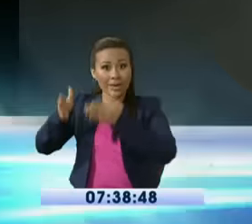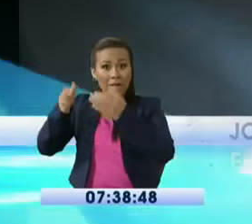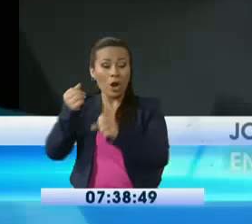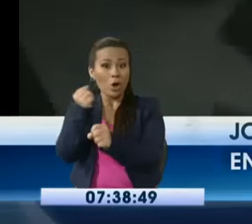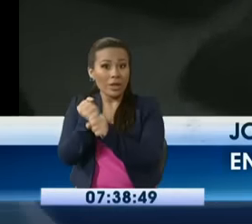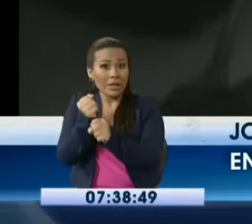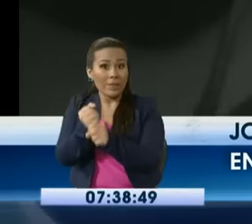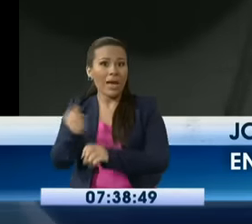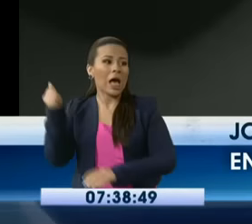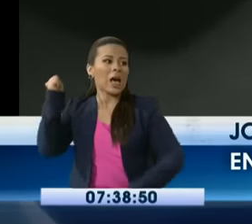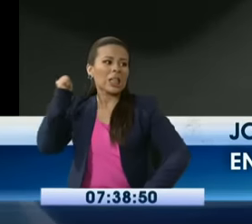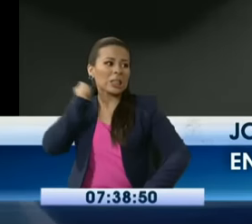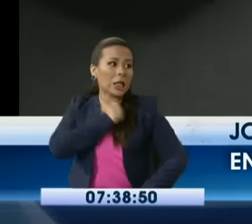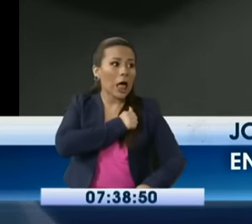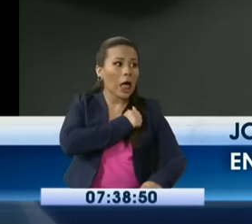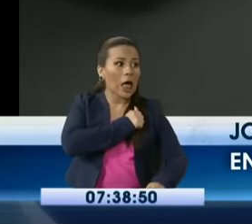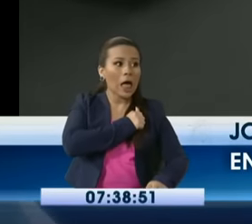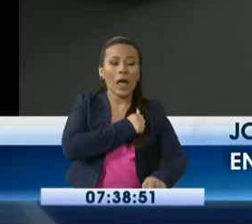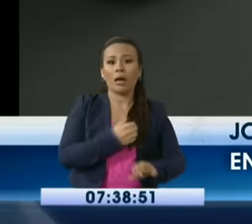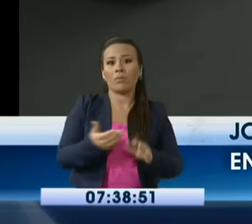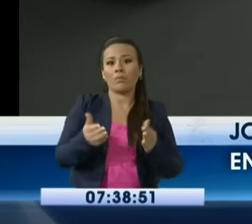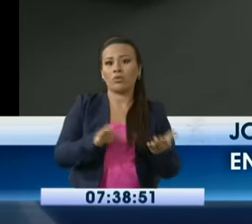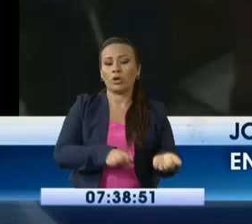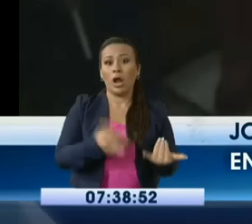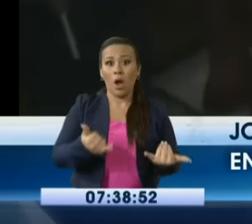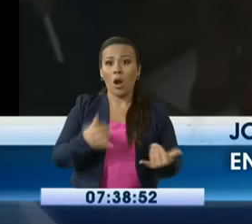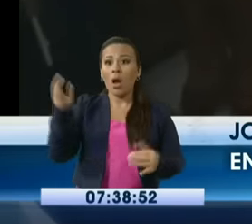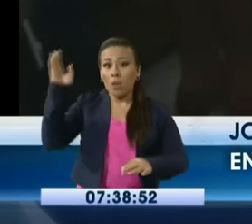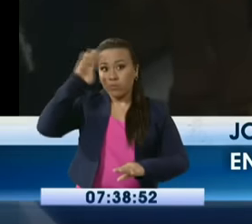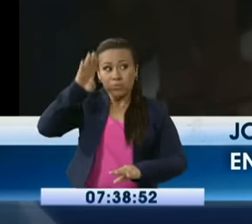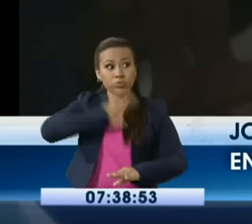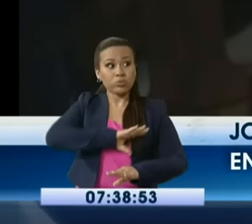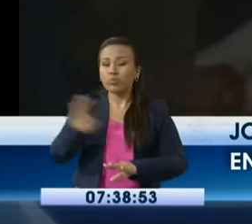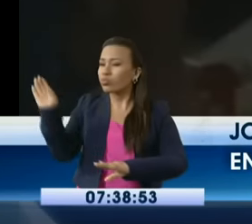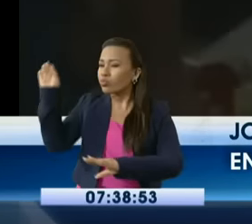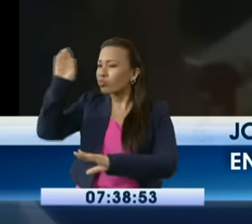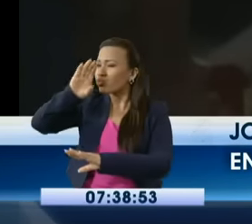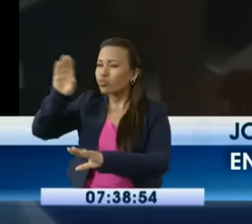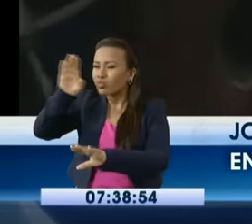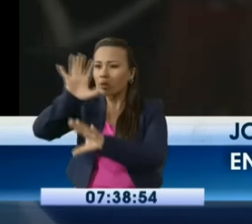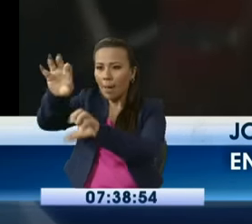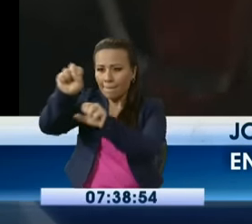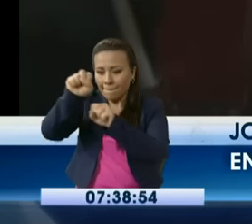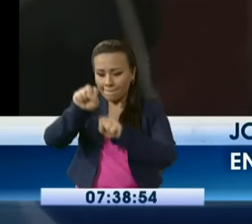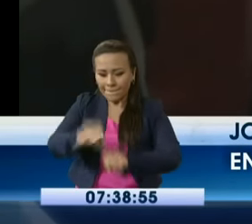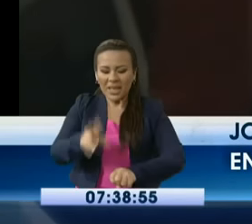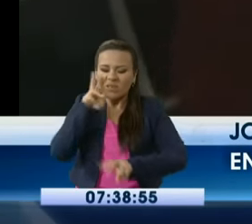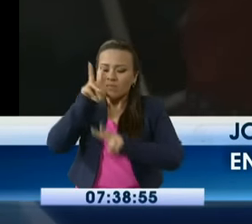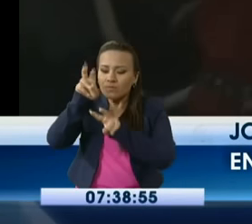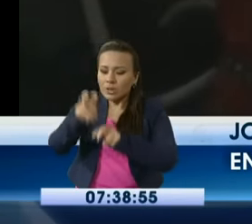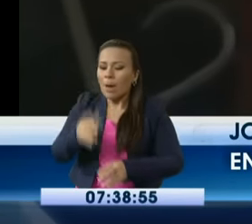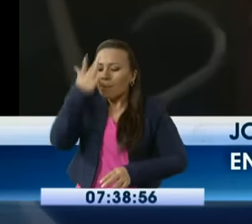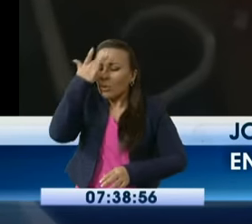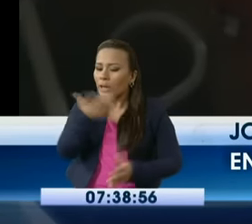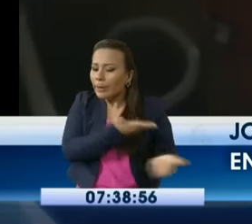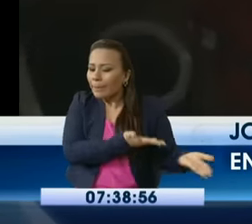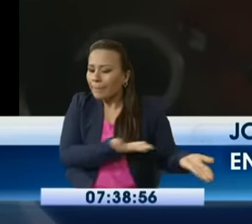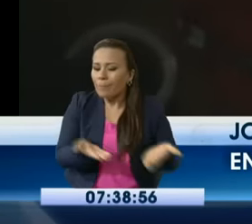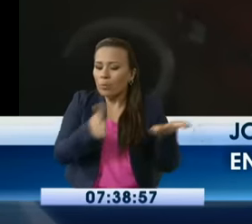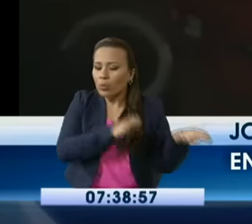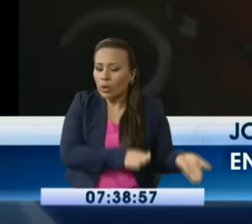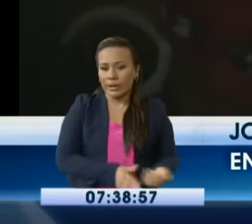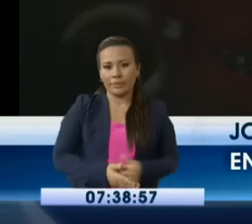de trabajo. El presunto asesino es buscado por la Policía Nacional para ser investigado por el crimen. Un menor